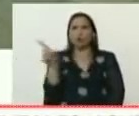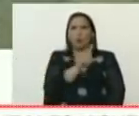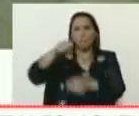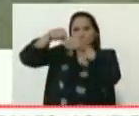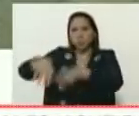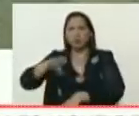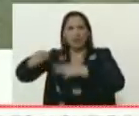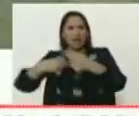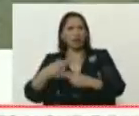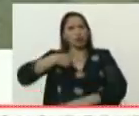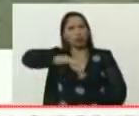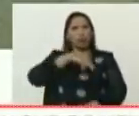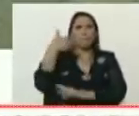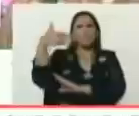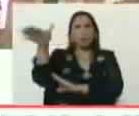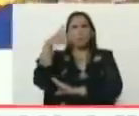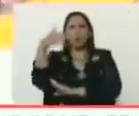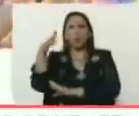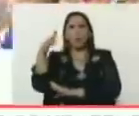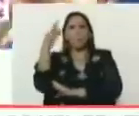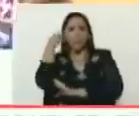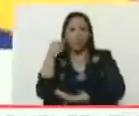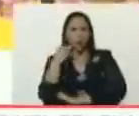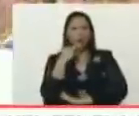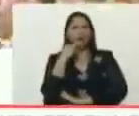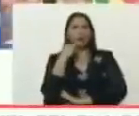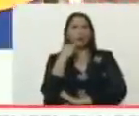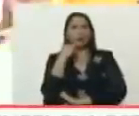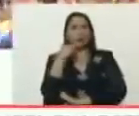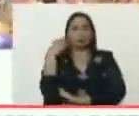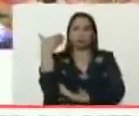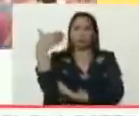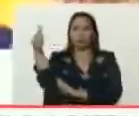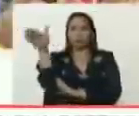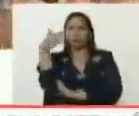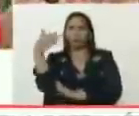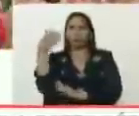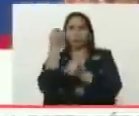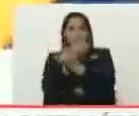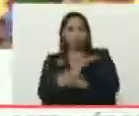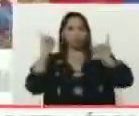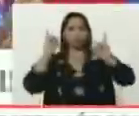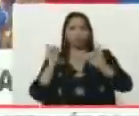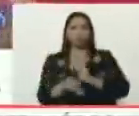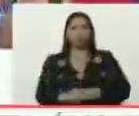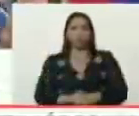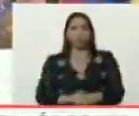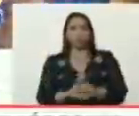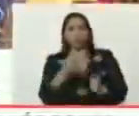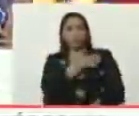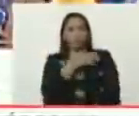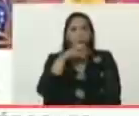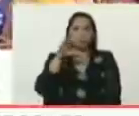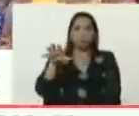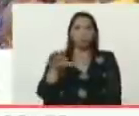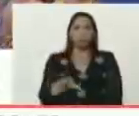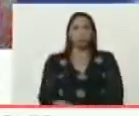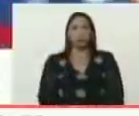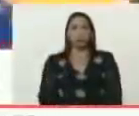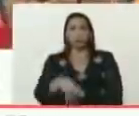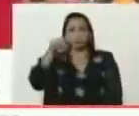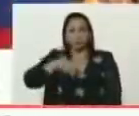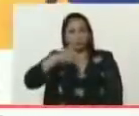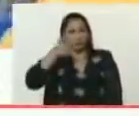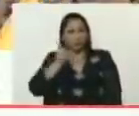que aquí levantamos las banderas de Bolívar, levantamos las banderas de la independencia, de la soberanía, que aquí hay